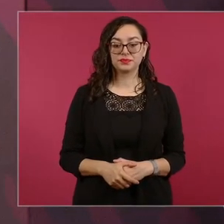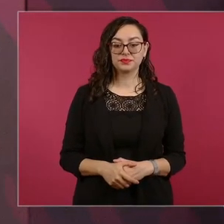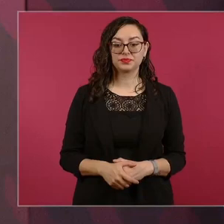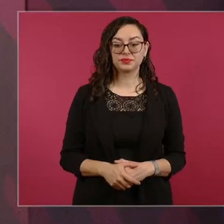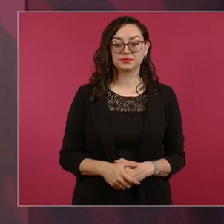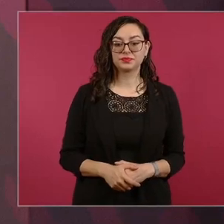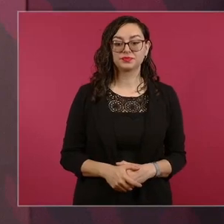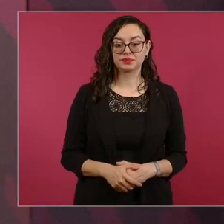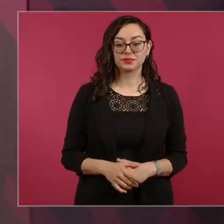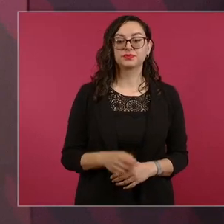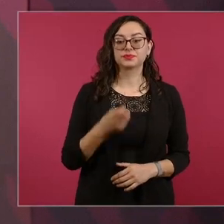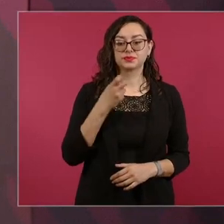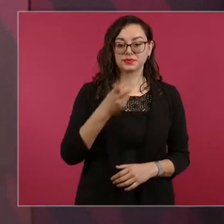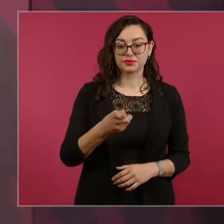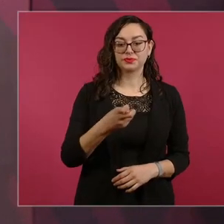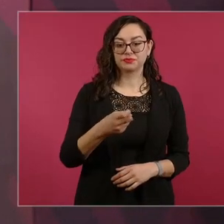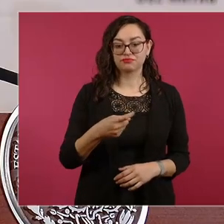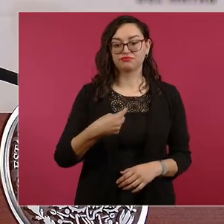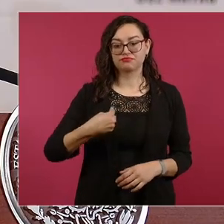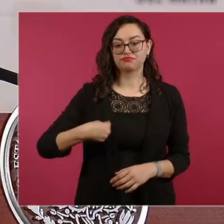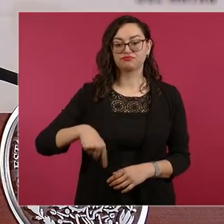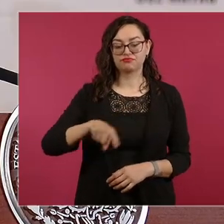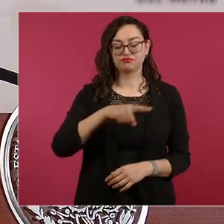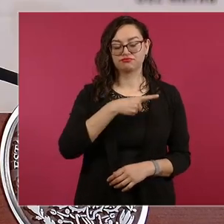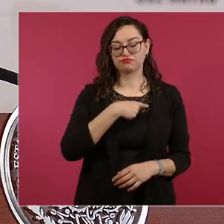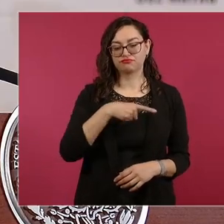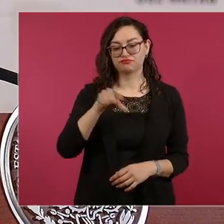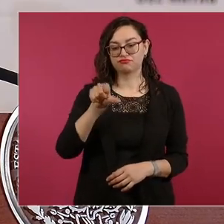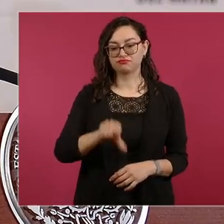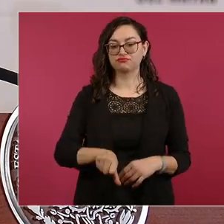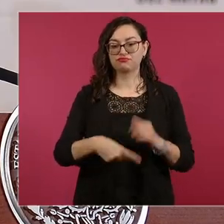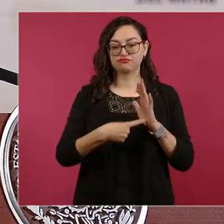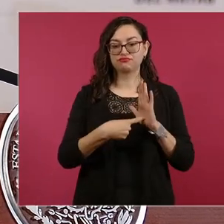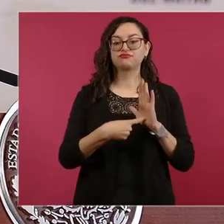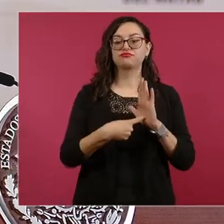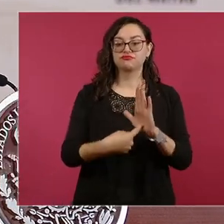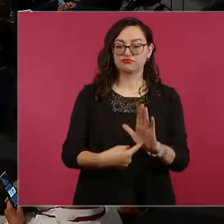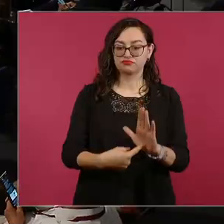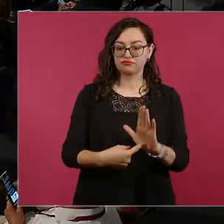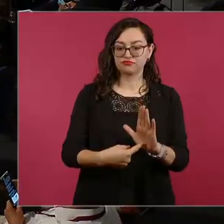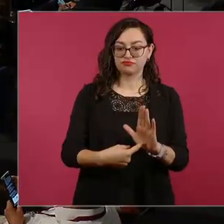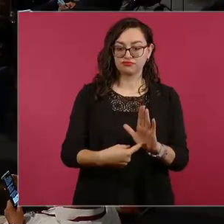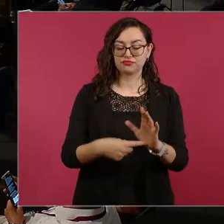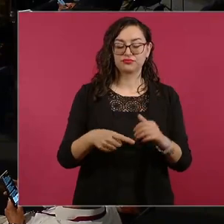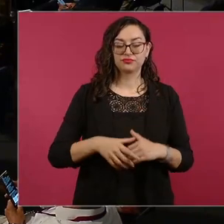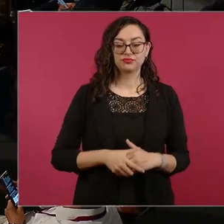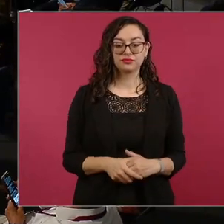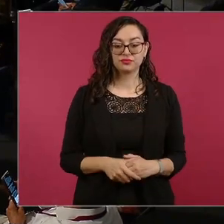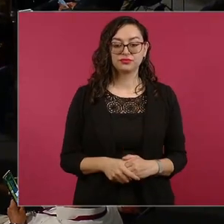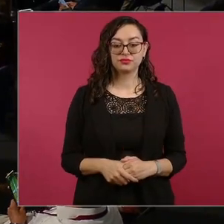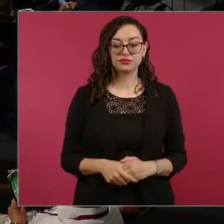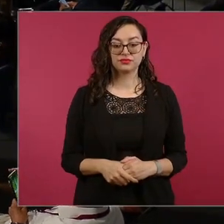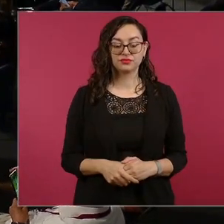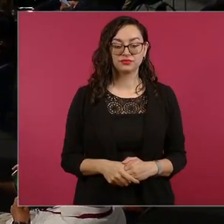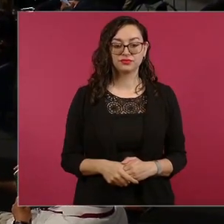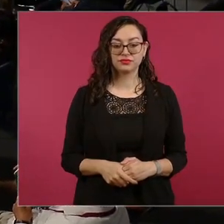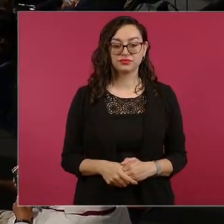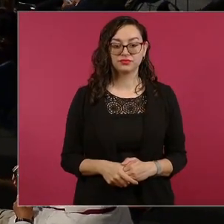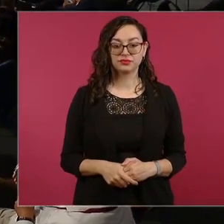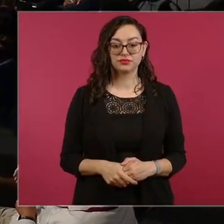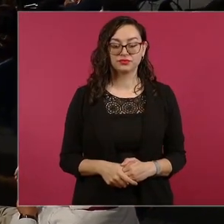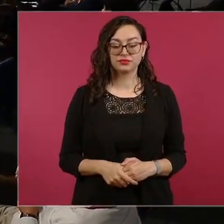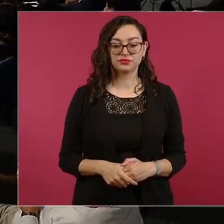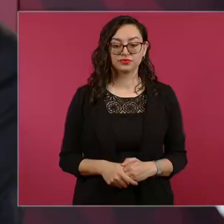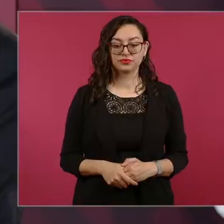eso es lo que vamos a tratar el día de hoy. Y comenzamos